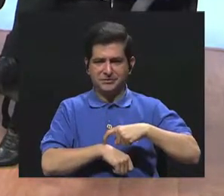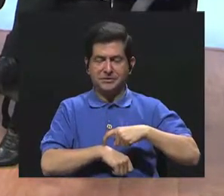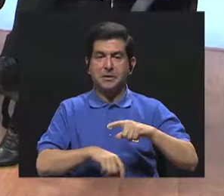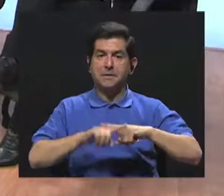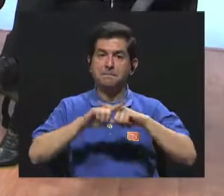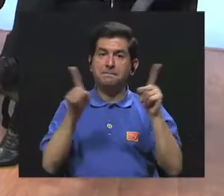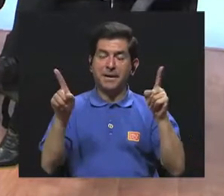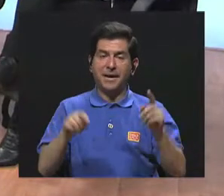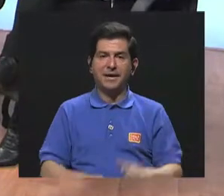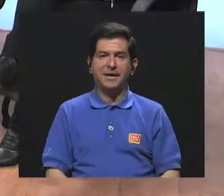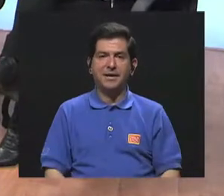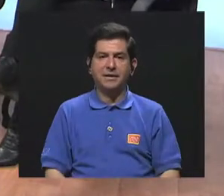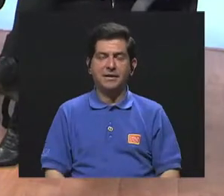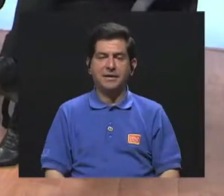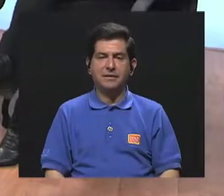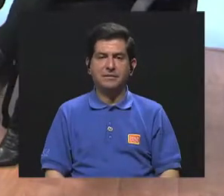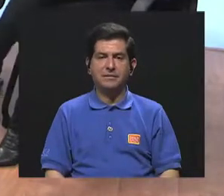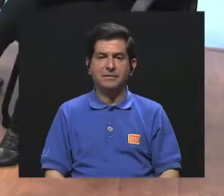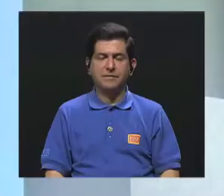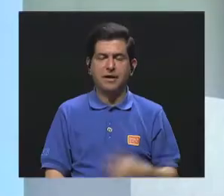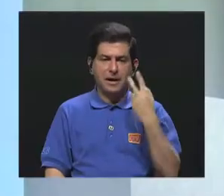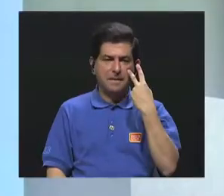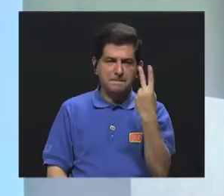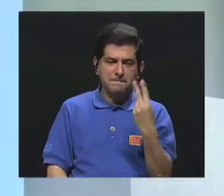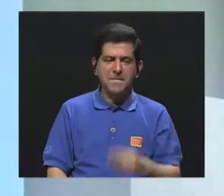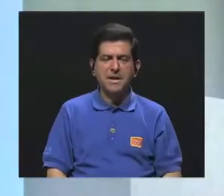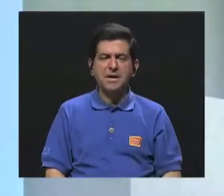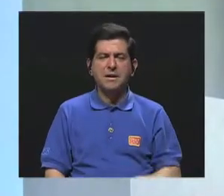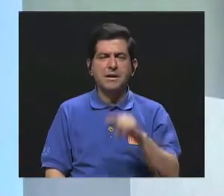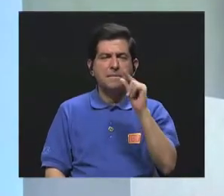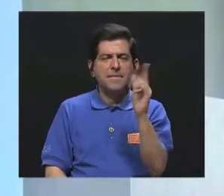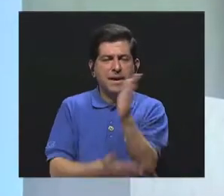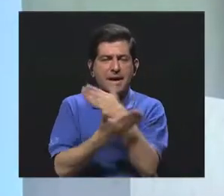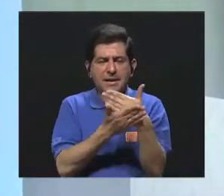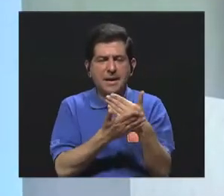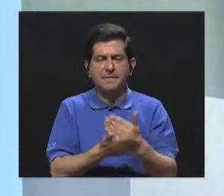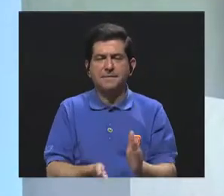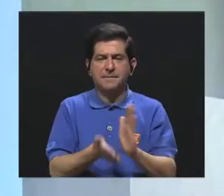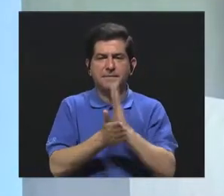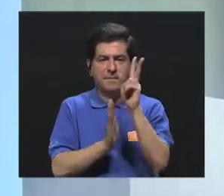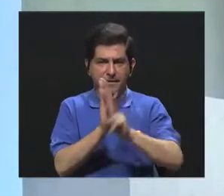pero en un momento vi un corte del documental